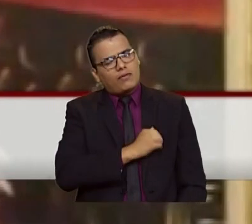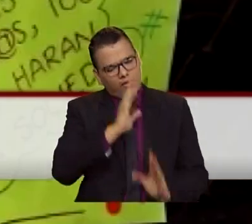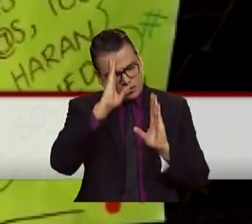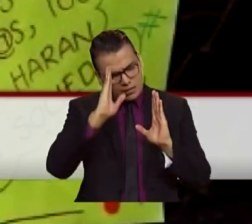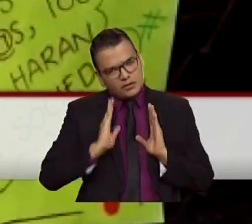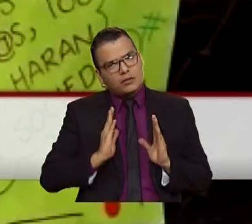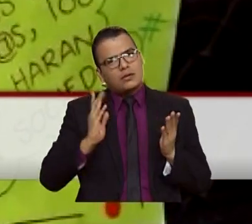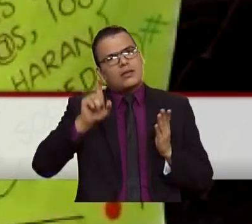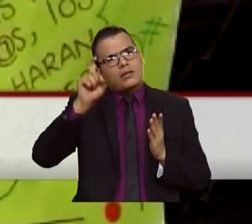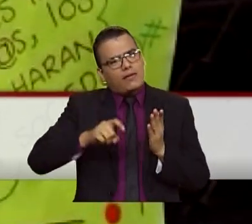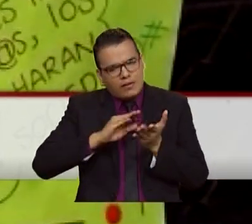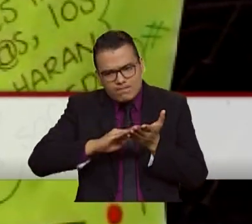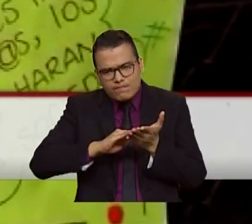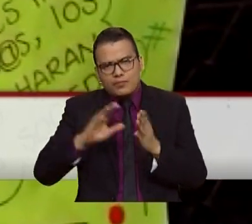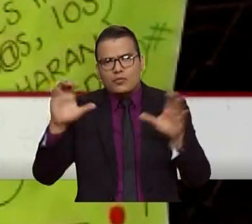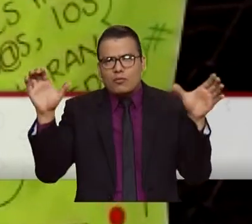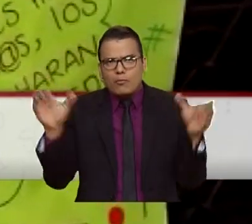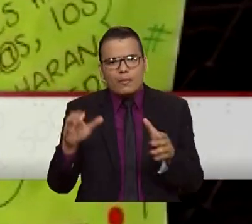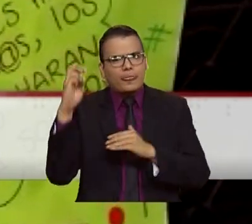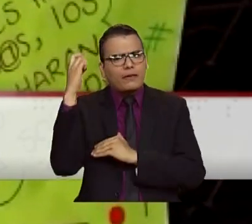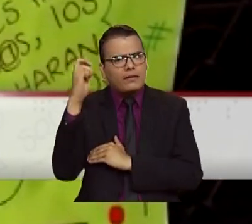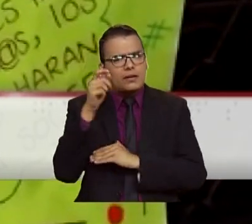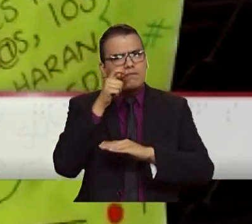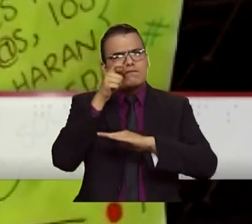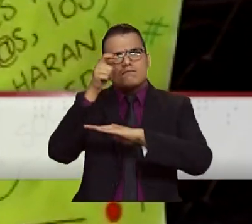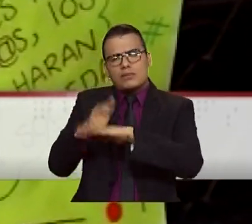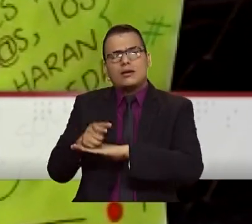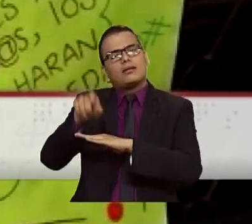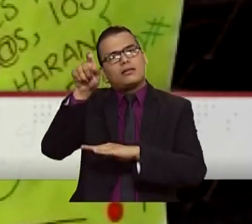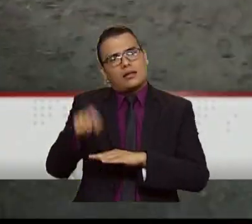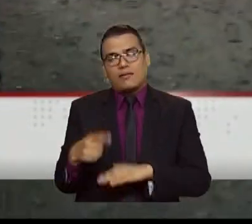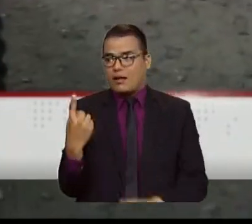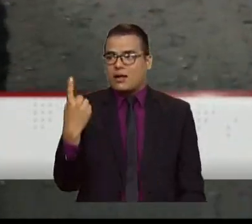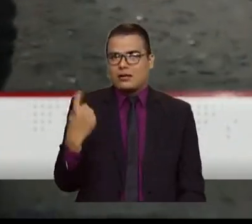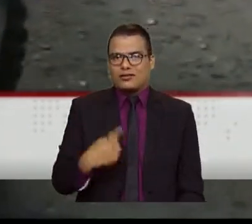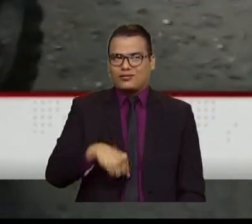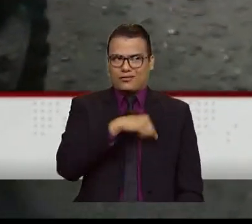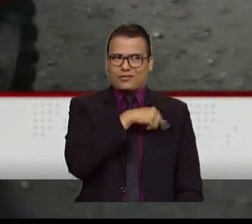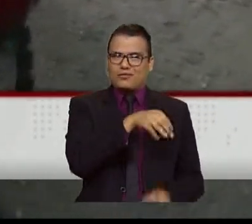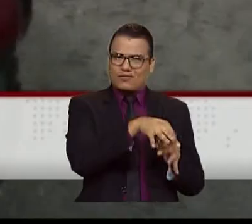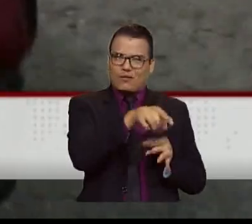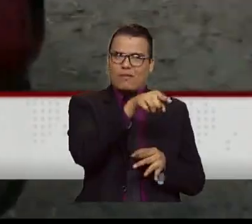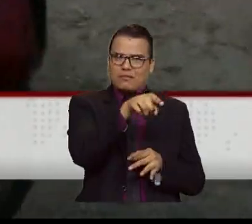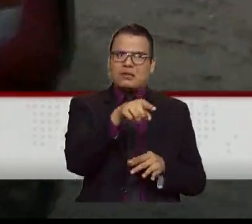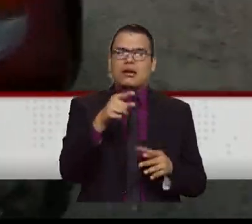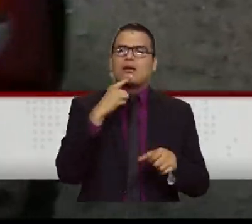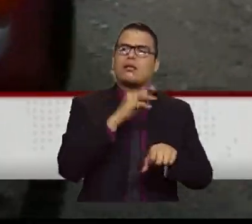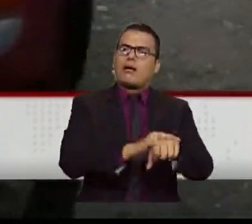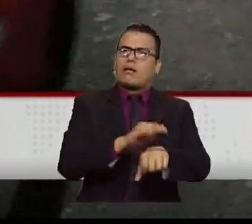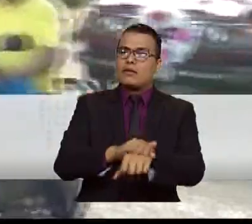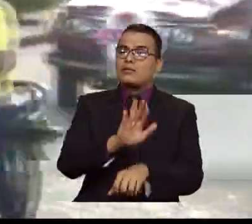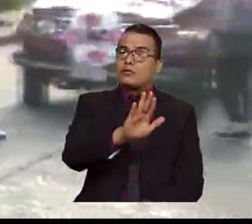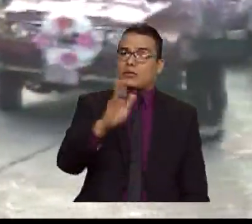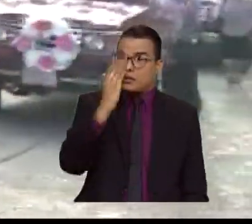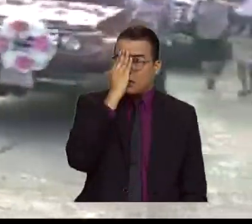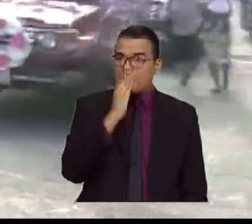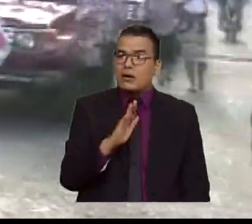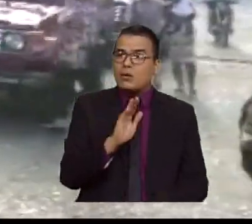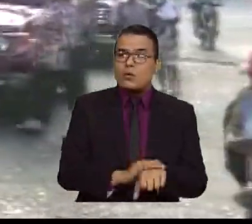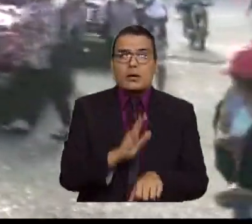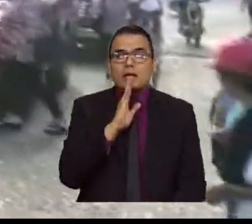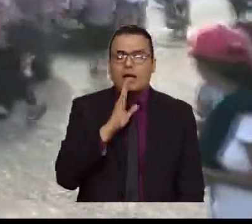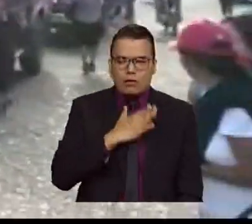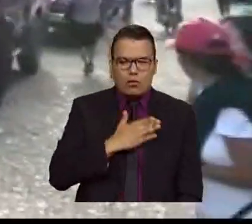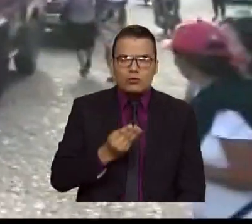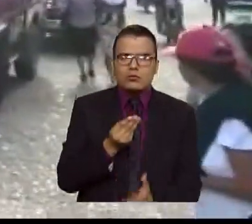de la fiscalía de un equipo especial ayer anunciamos desde samaniego un incremento una recompensa 50 millones de pesos de